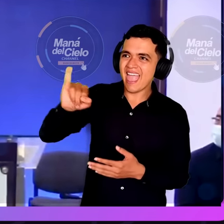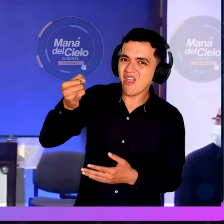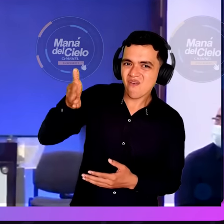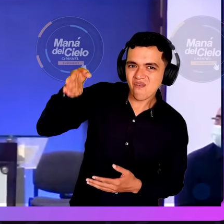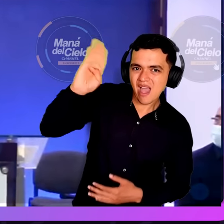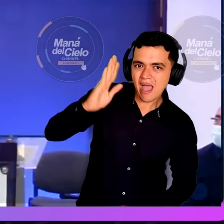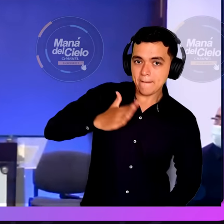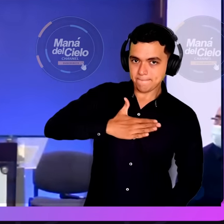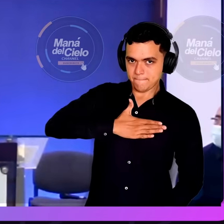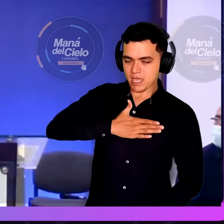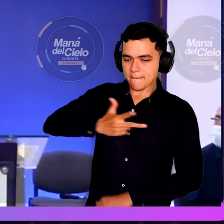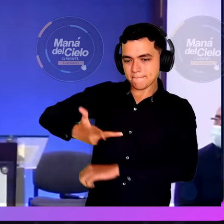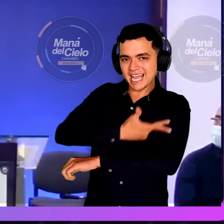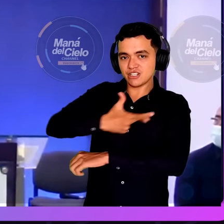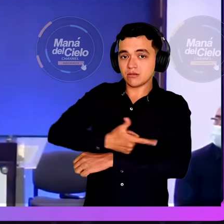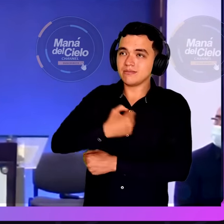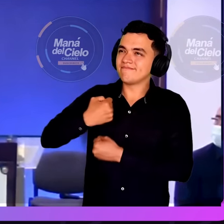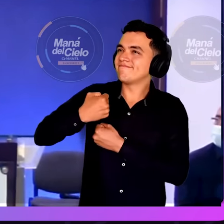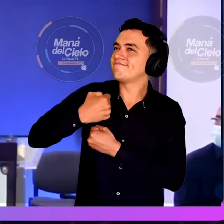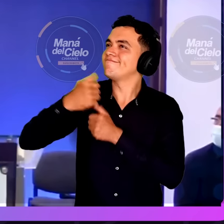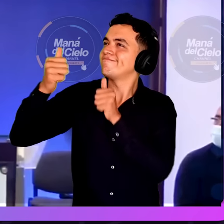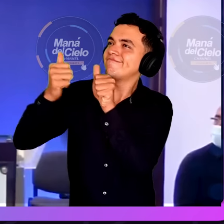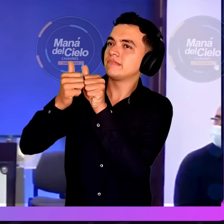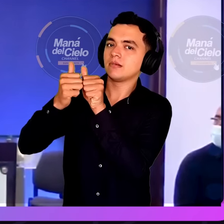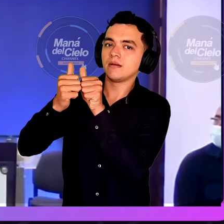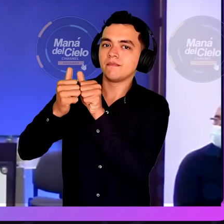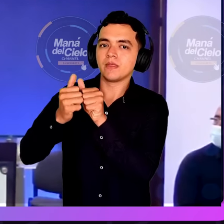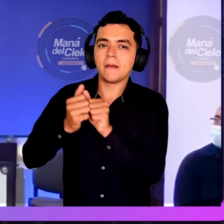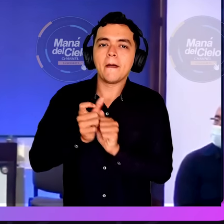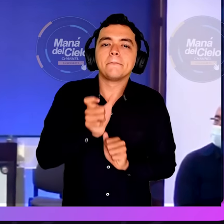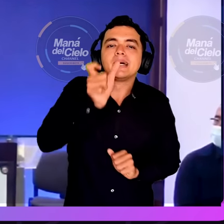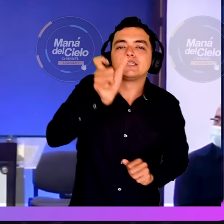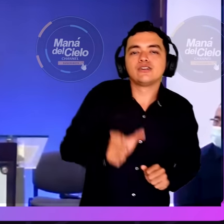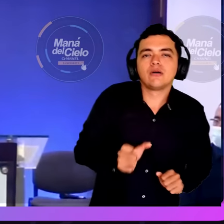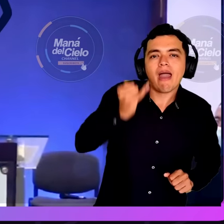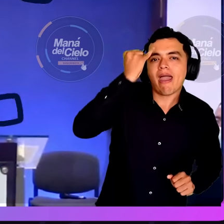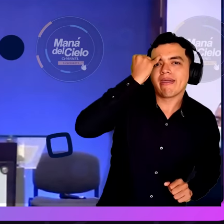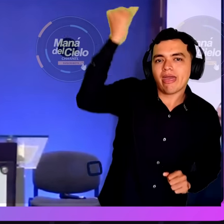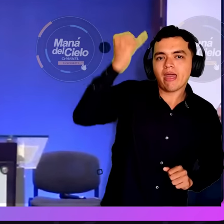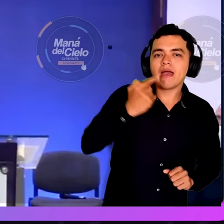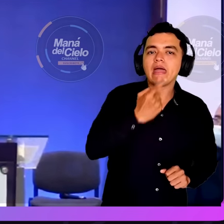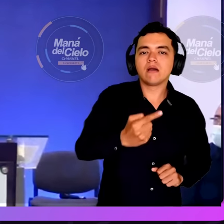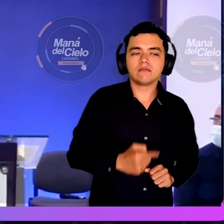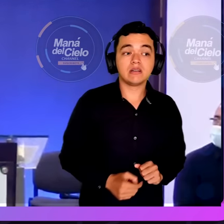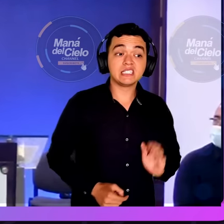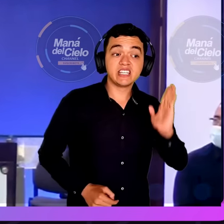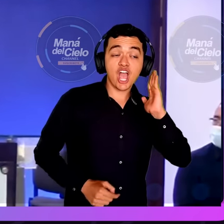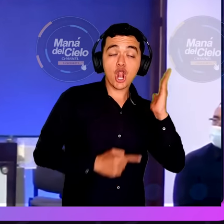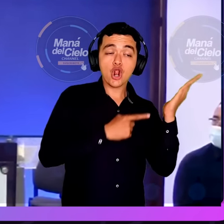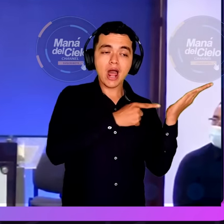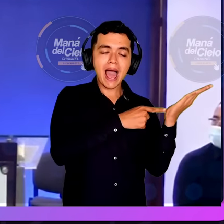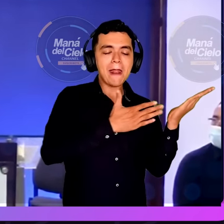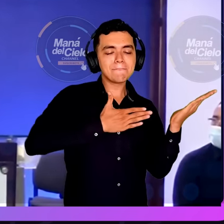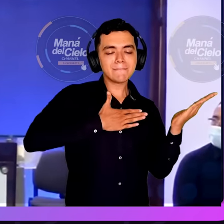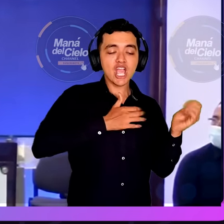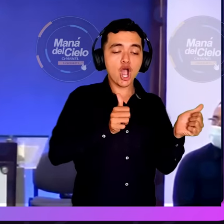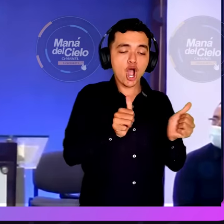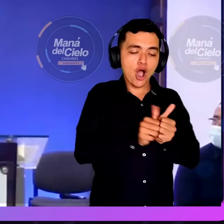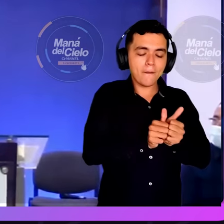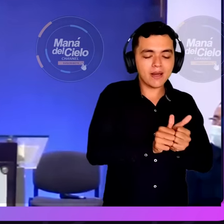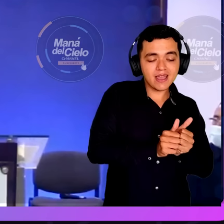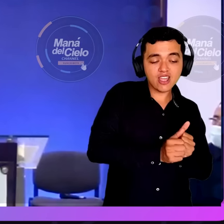esto? Y de pronto miré y dice, mi teléfono es mi pastor y nada me faltará.